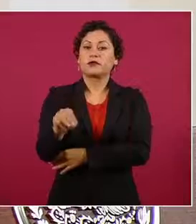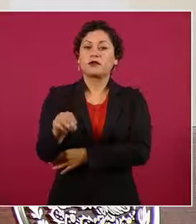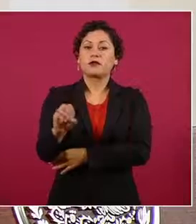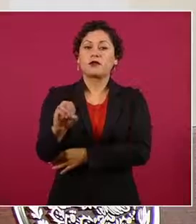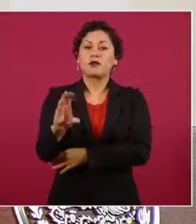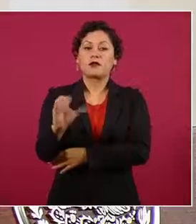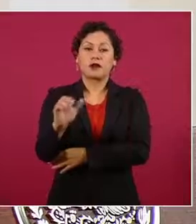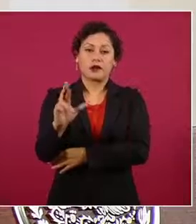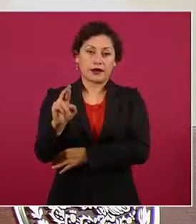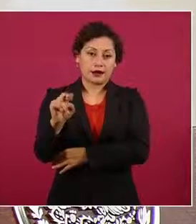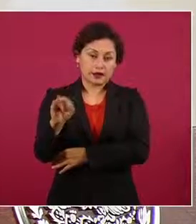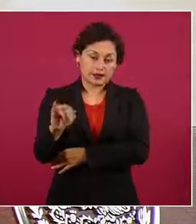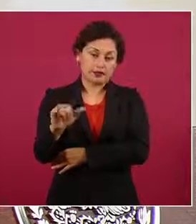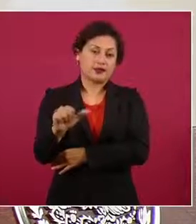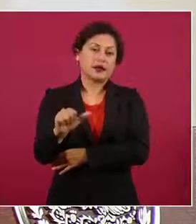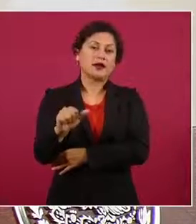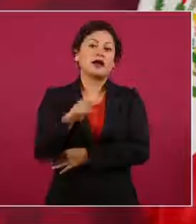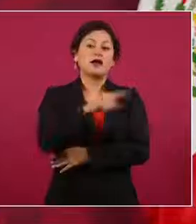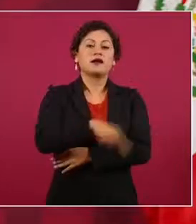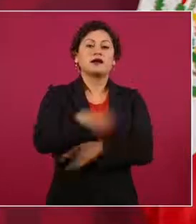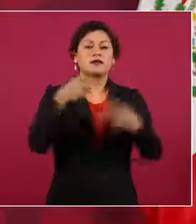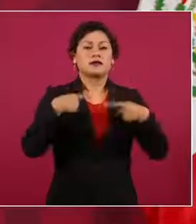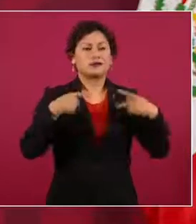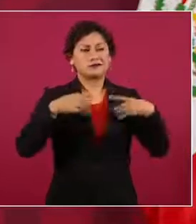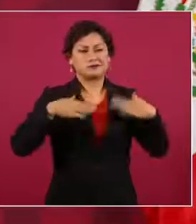Nada más, ya